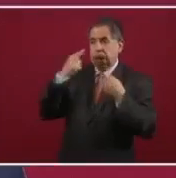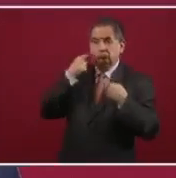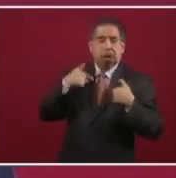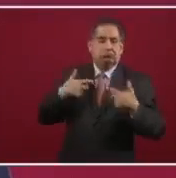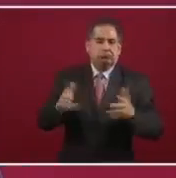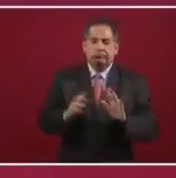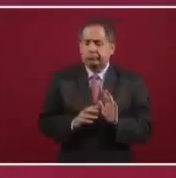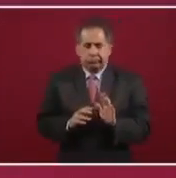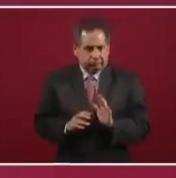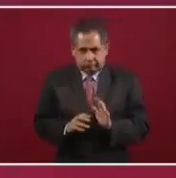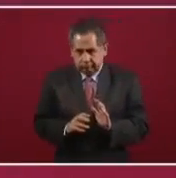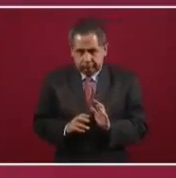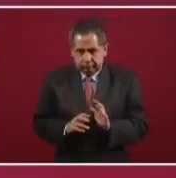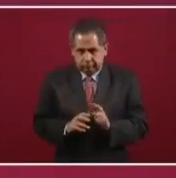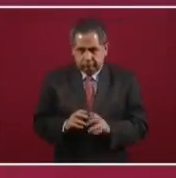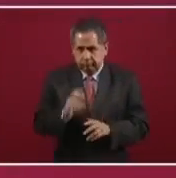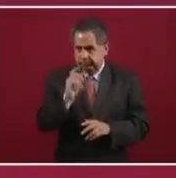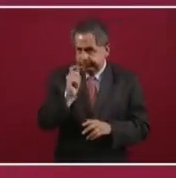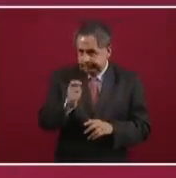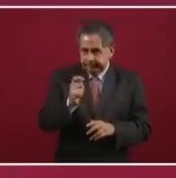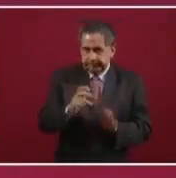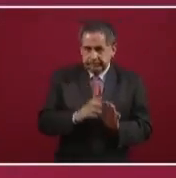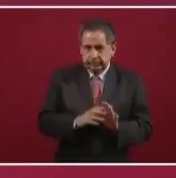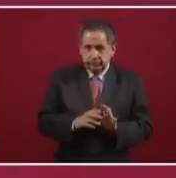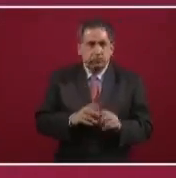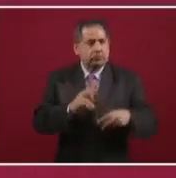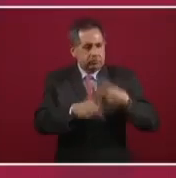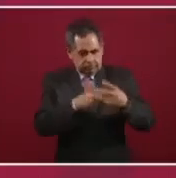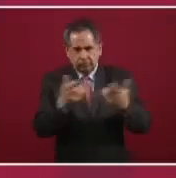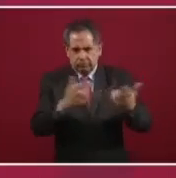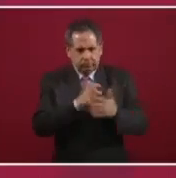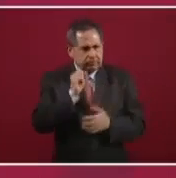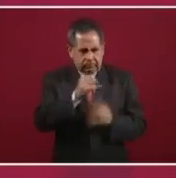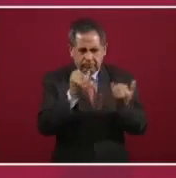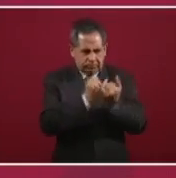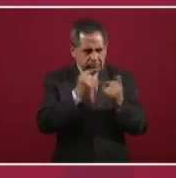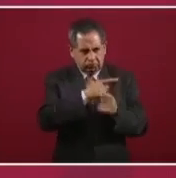No quiere decir que eso no se vaya a hacer,